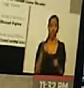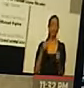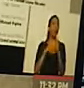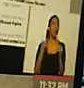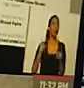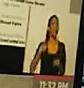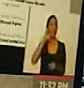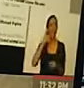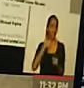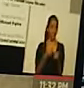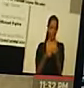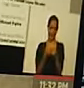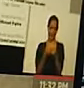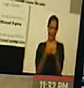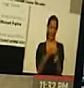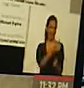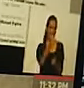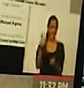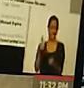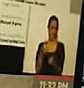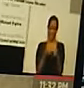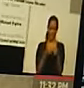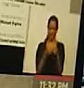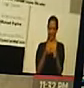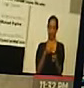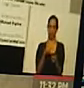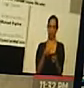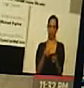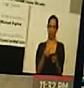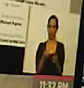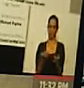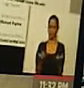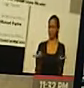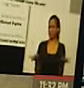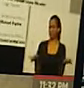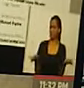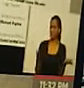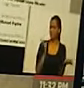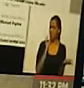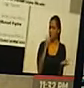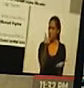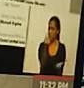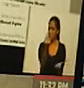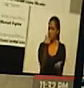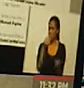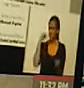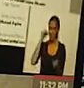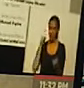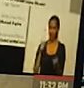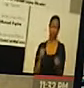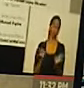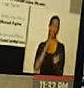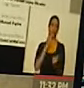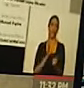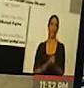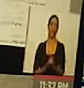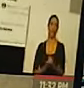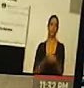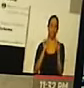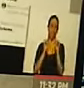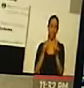está grabando, a pesar del riesgo, la verdad es que se graban videos. ¿Qué? ¿No hay video de esto? Bueno, sigue también viendo